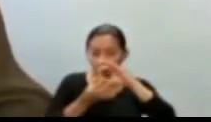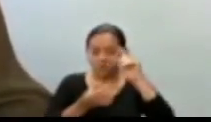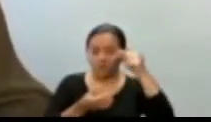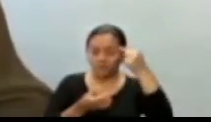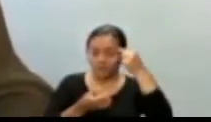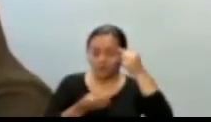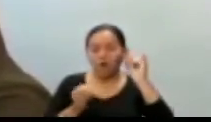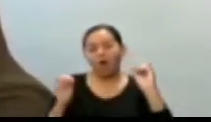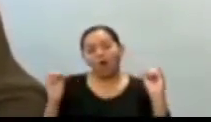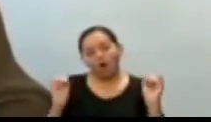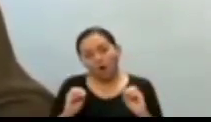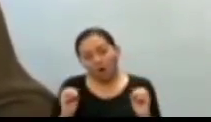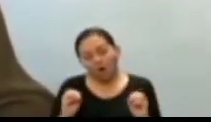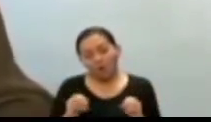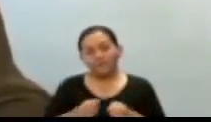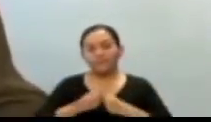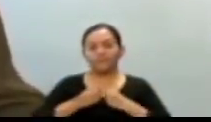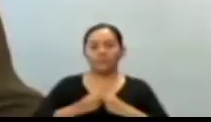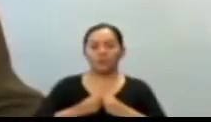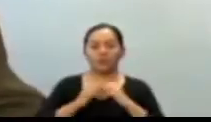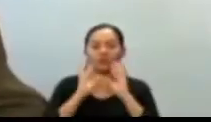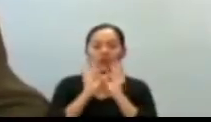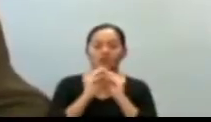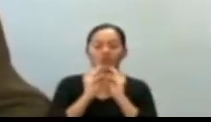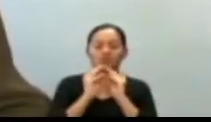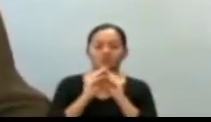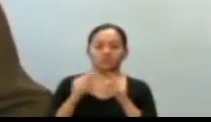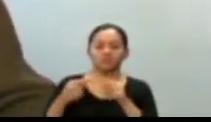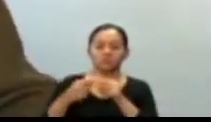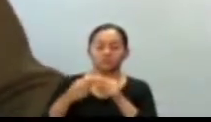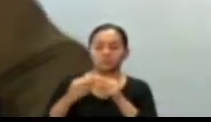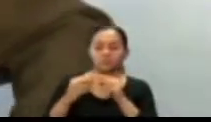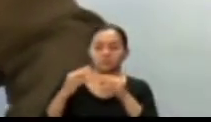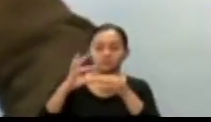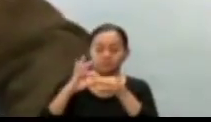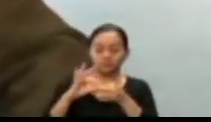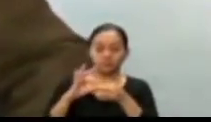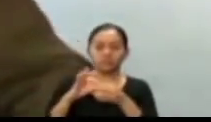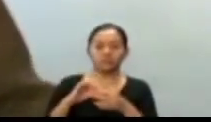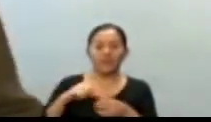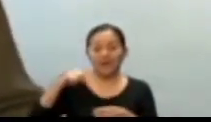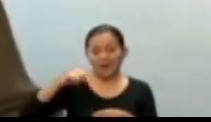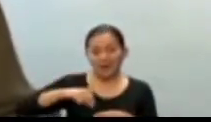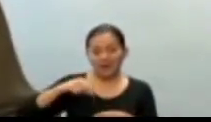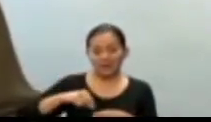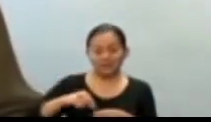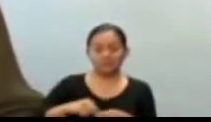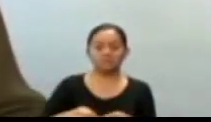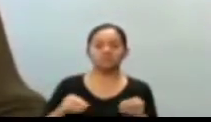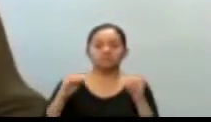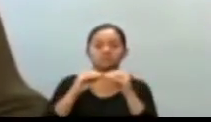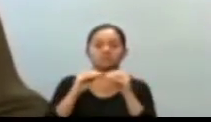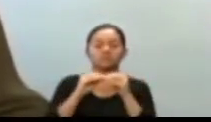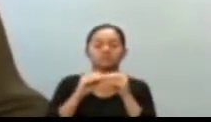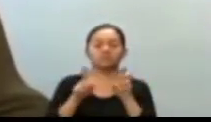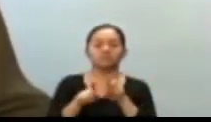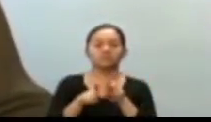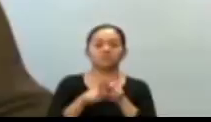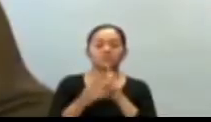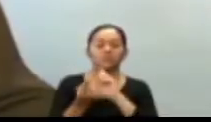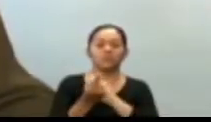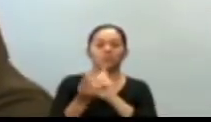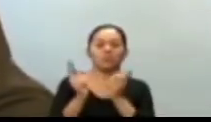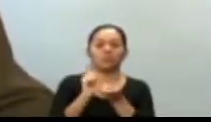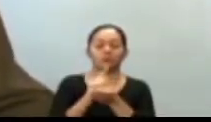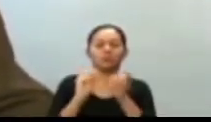están ligados a los poderes legislativos, o están ligados a los poderes locales. Y eso es una singularidad de este encuentro y una